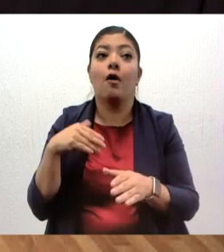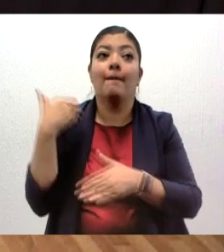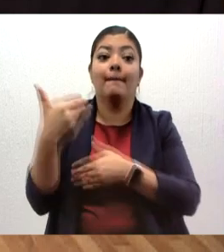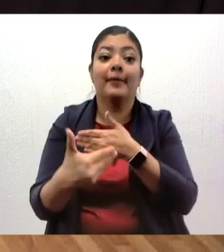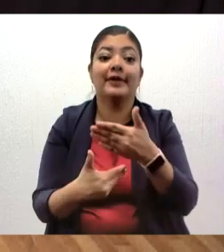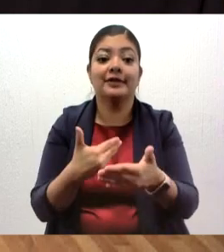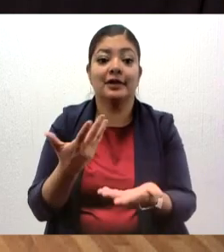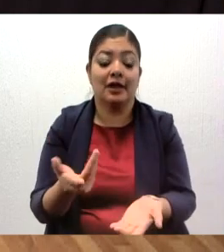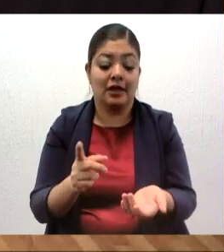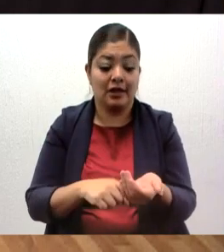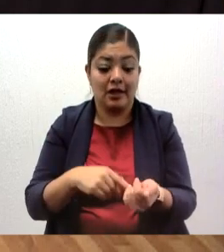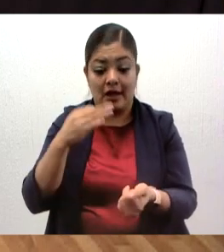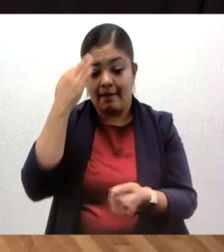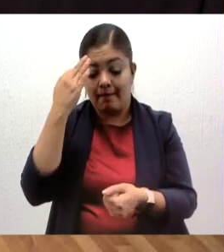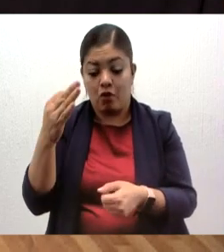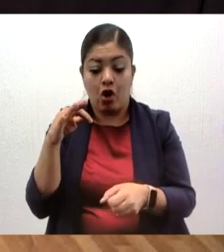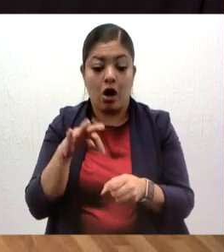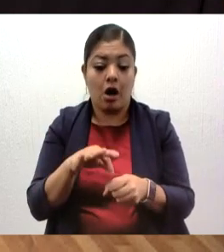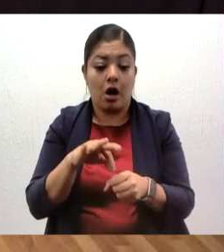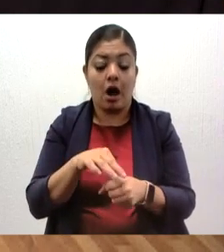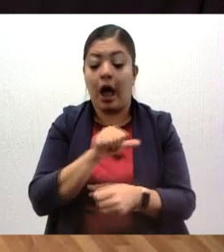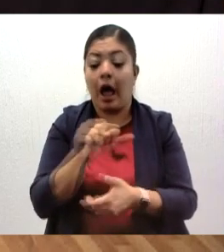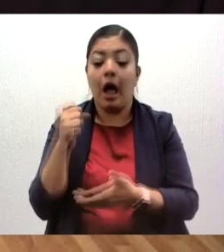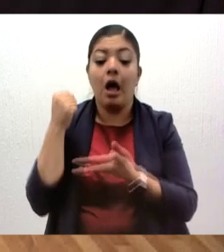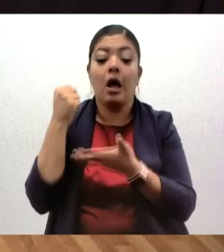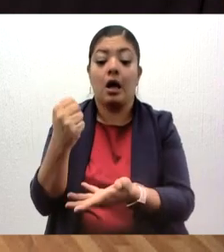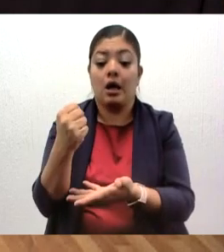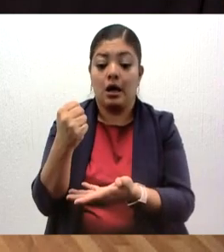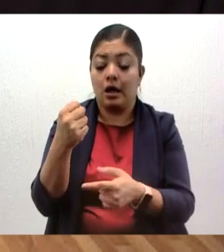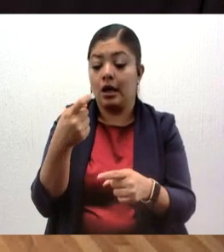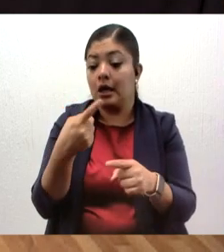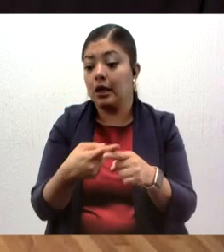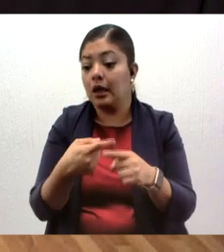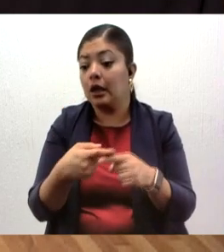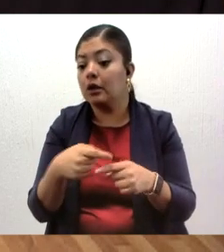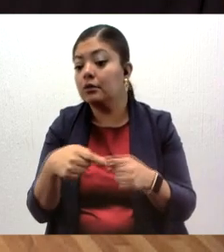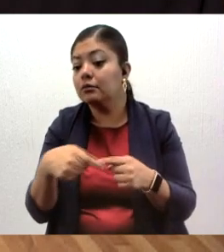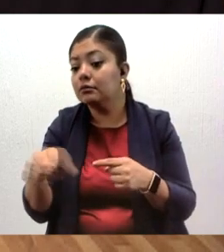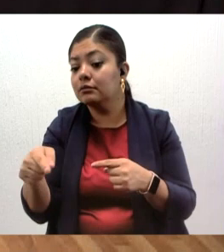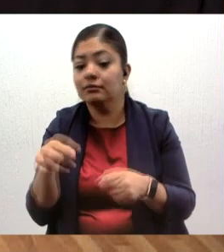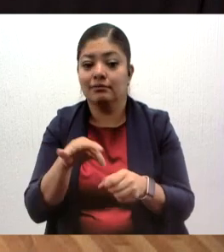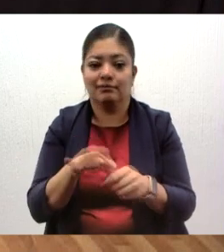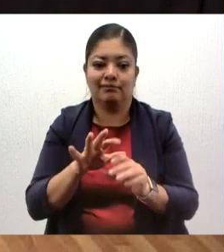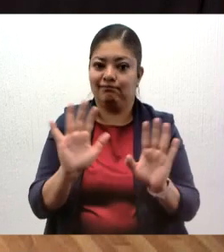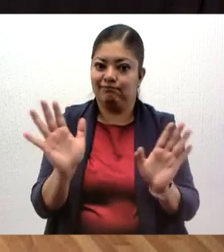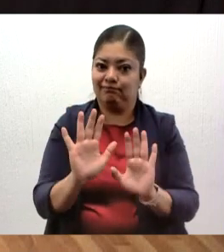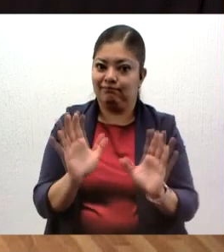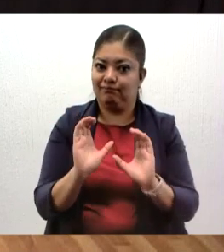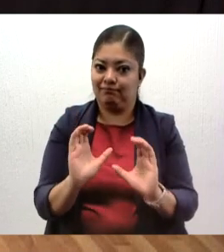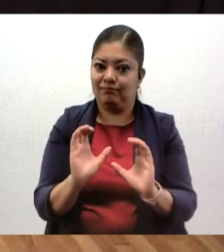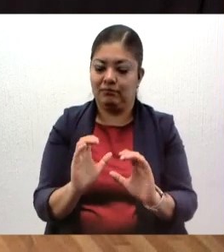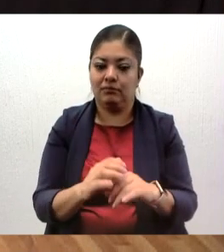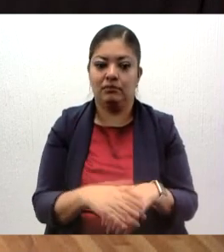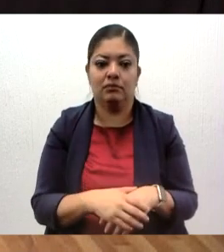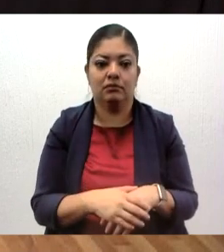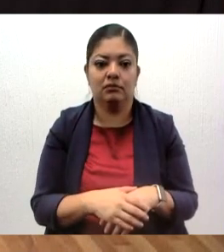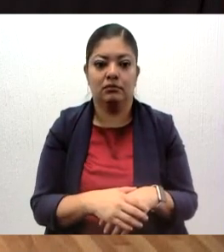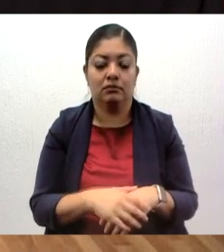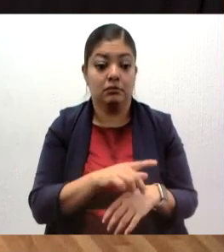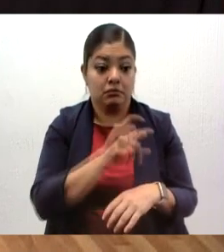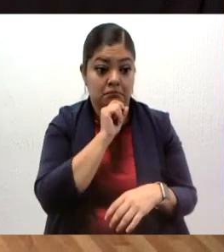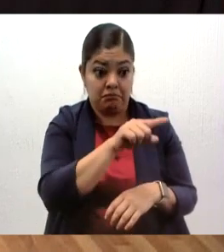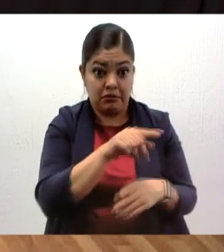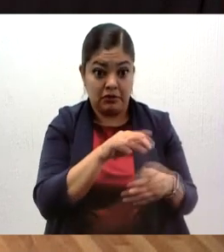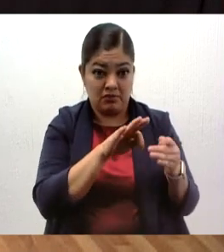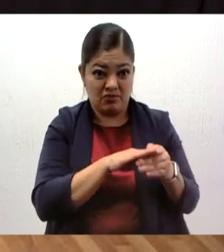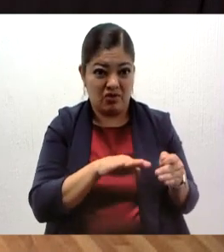electoral de entrega de recursos de manera directa a días de celebrar una elección creemos que es peligroso el total de los recursos que plantean del este fondo